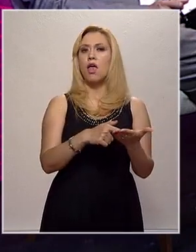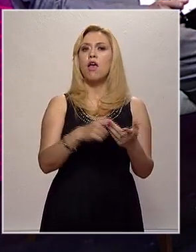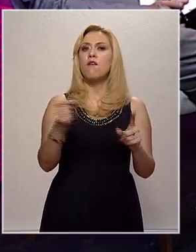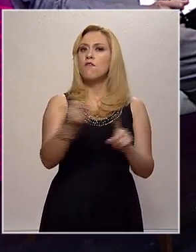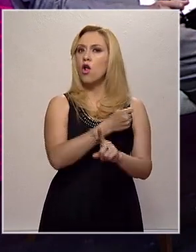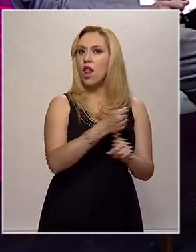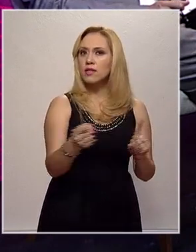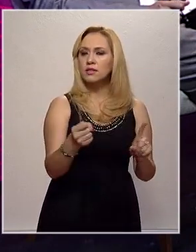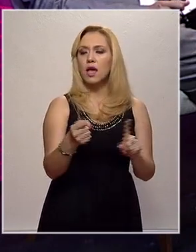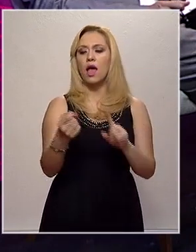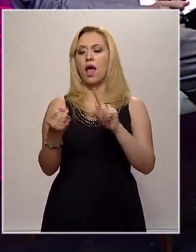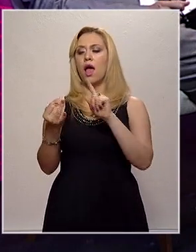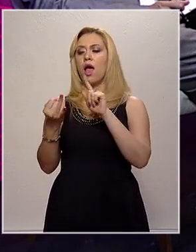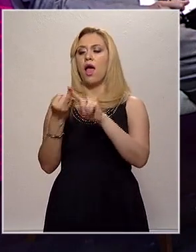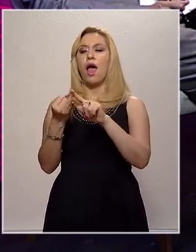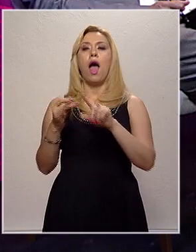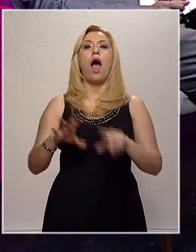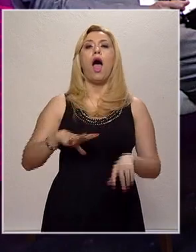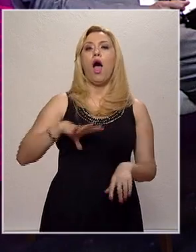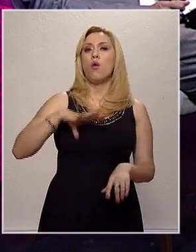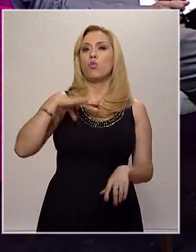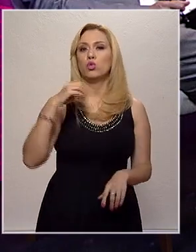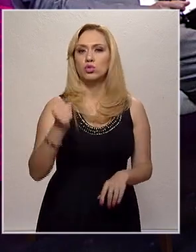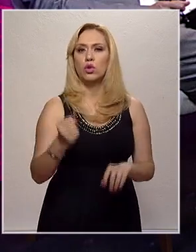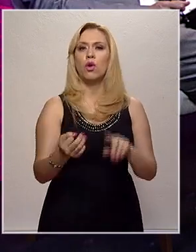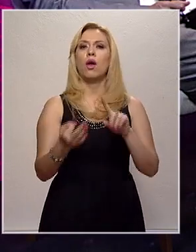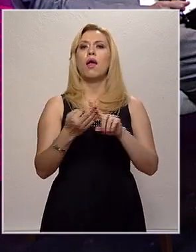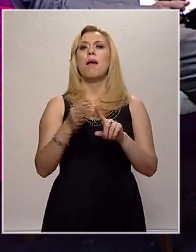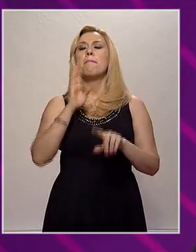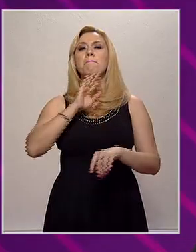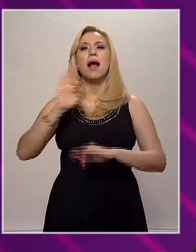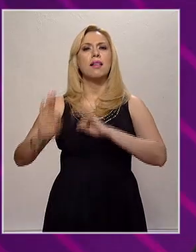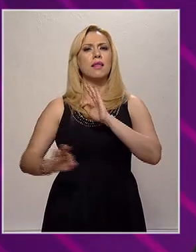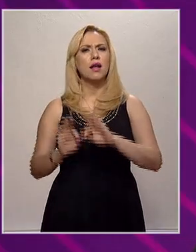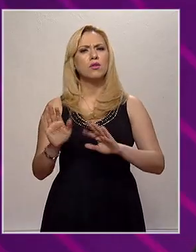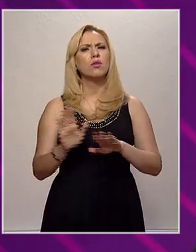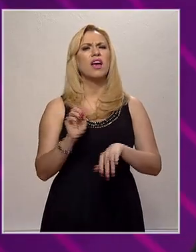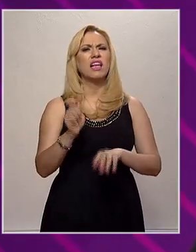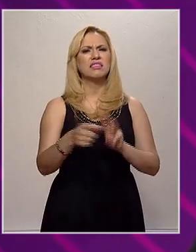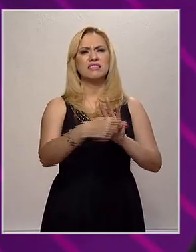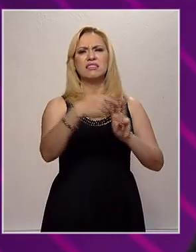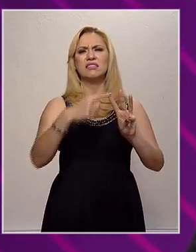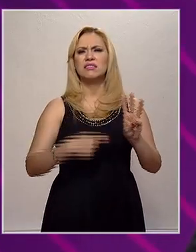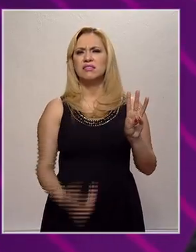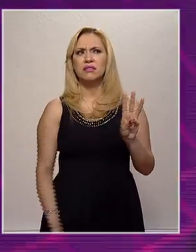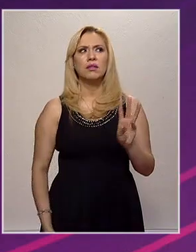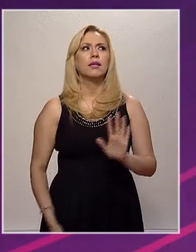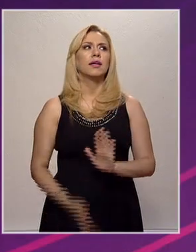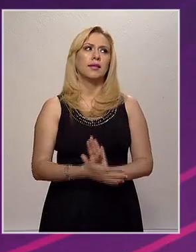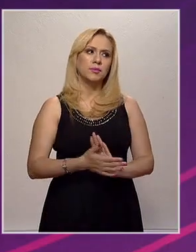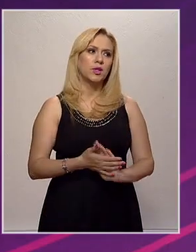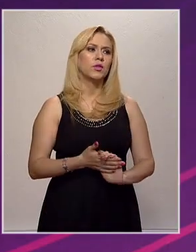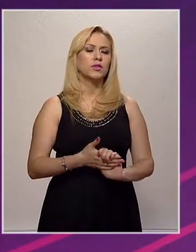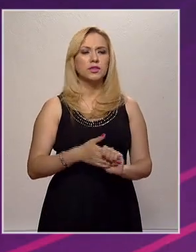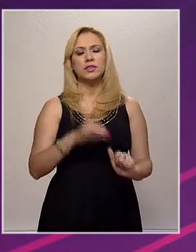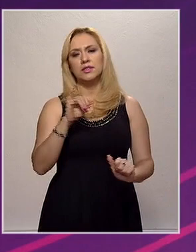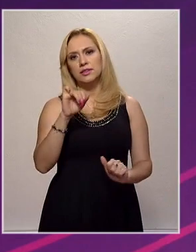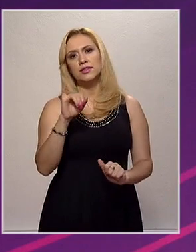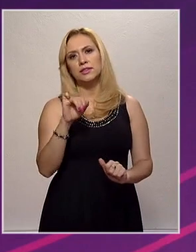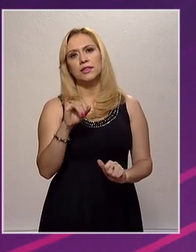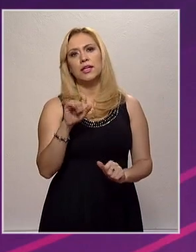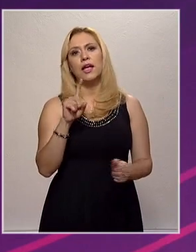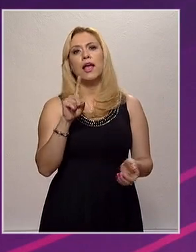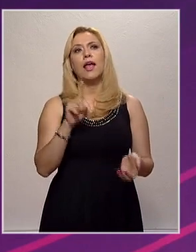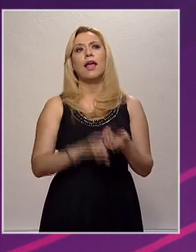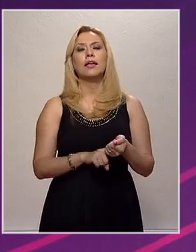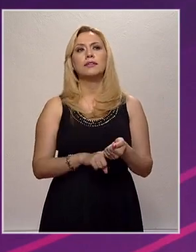y maltrato. ¿Por qué sería relevante nombrarle como violencia? ¿Por qué no? Claro. La corriente que